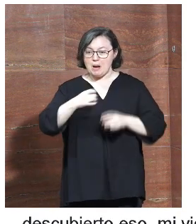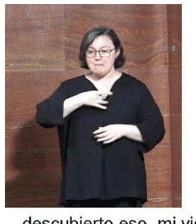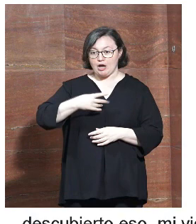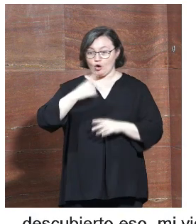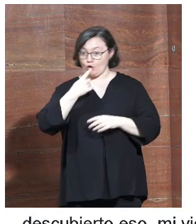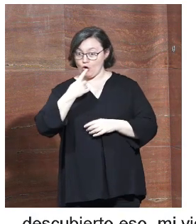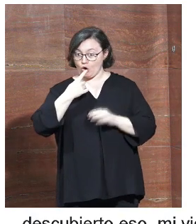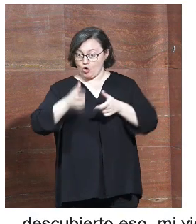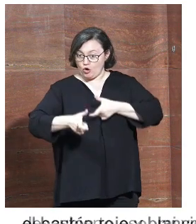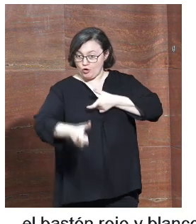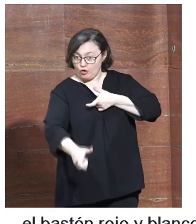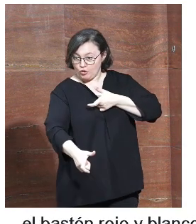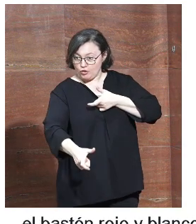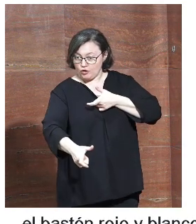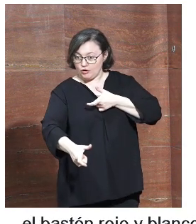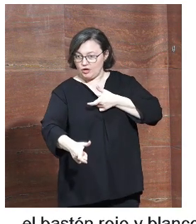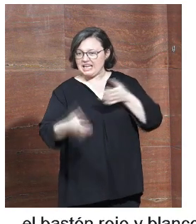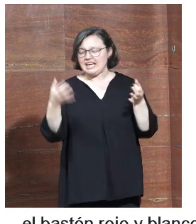tipo,